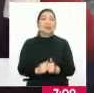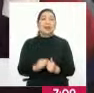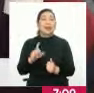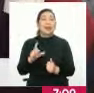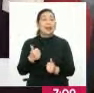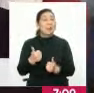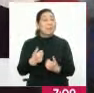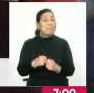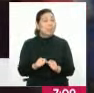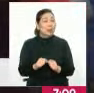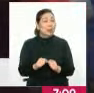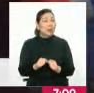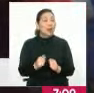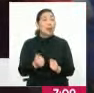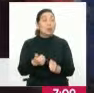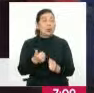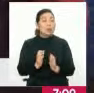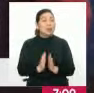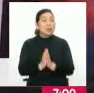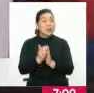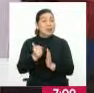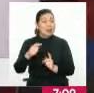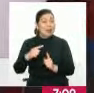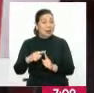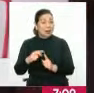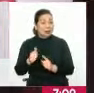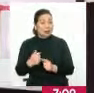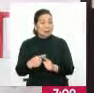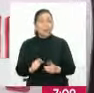Molina como Santa Anita, no les quede otra